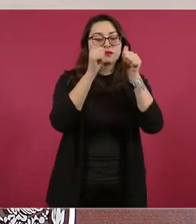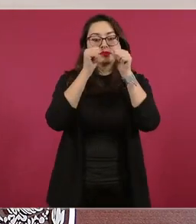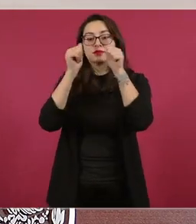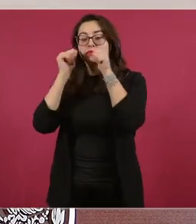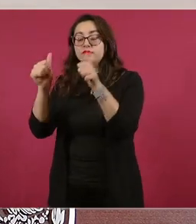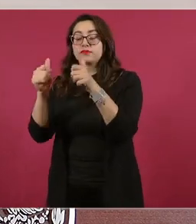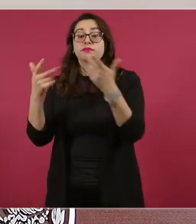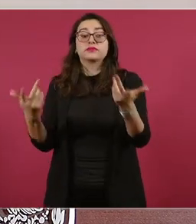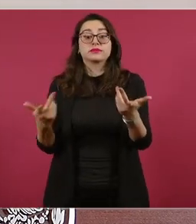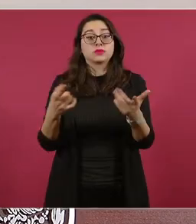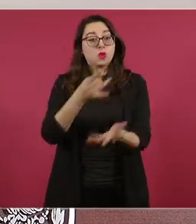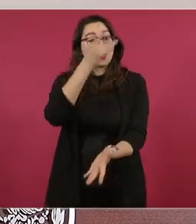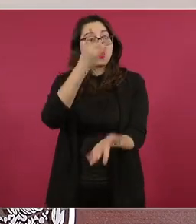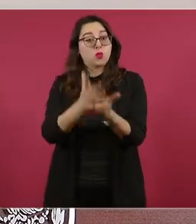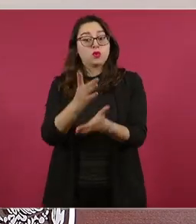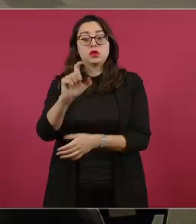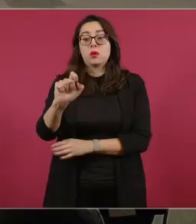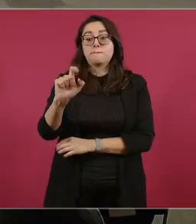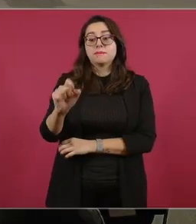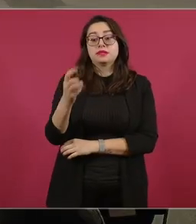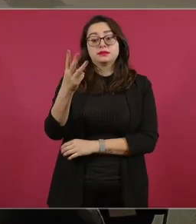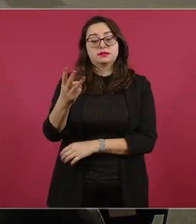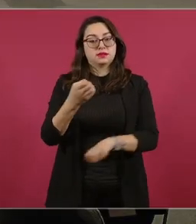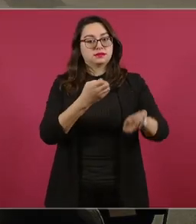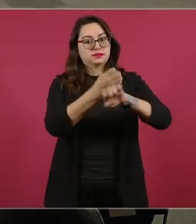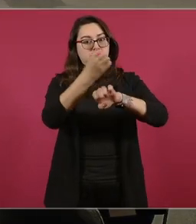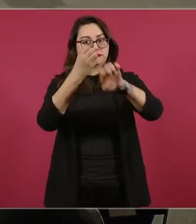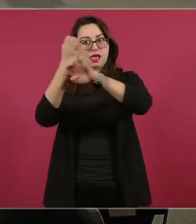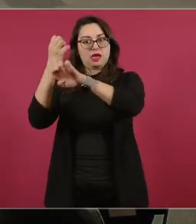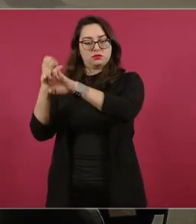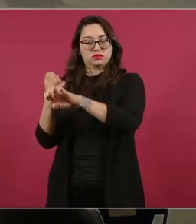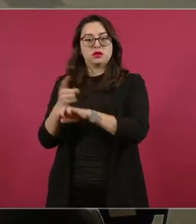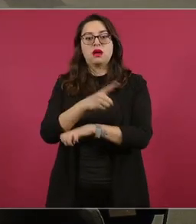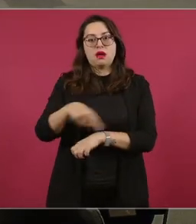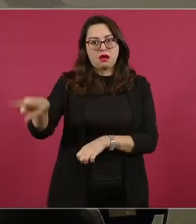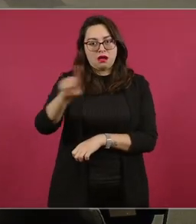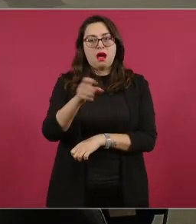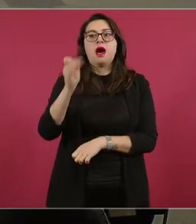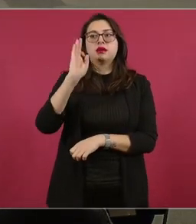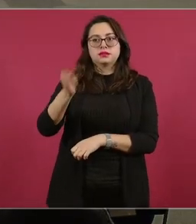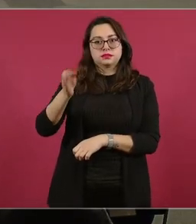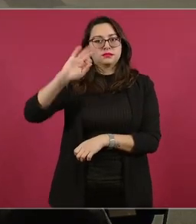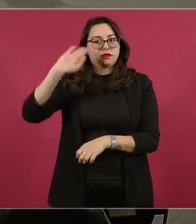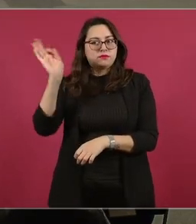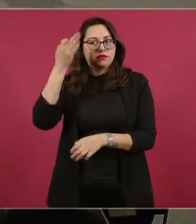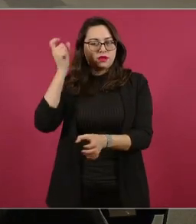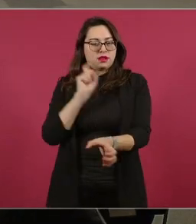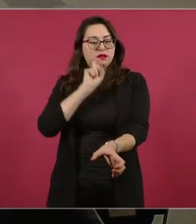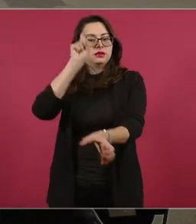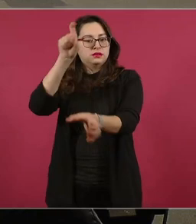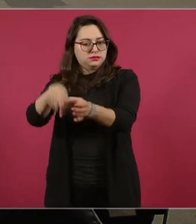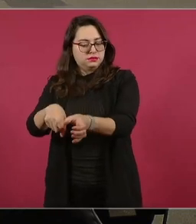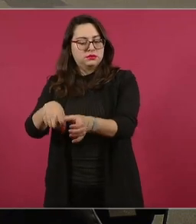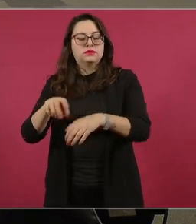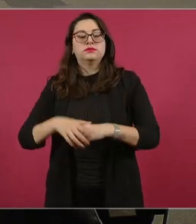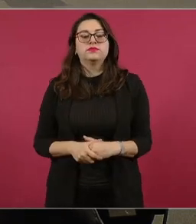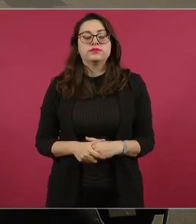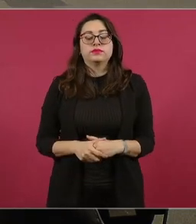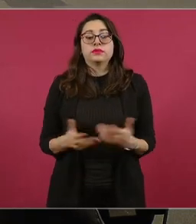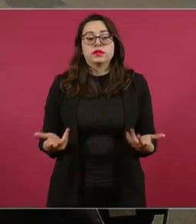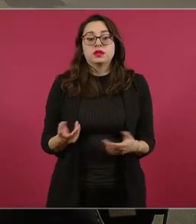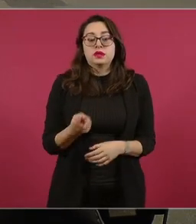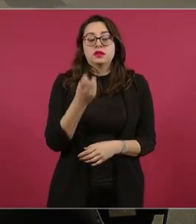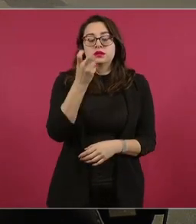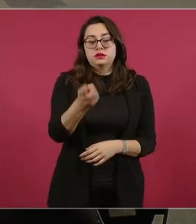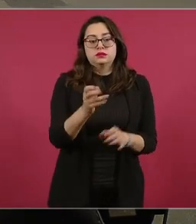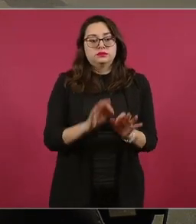23 estados que se han sumado a IMSS Bienestar y que no tienen seguridad social y que ahí se podrán atender. En ese sentido, una de las partes